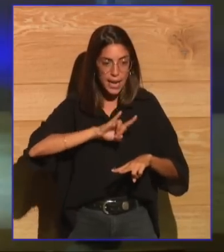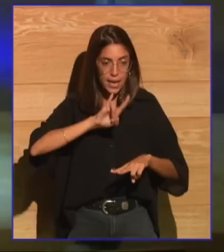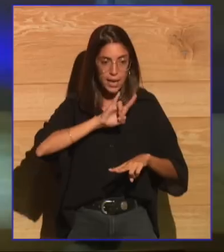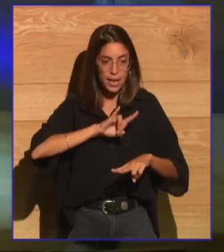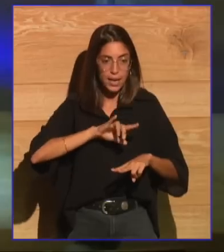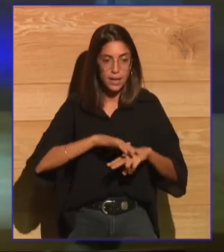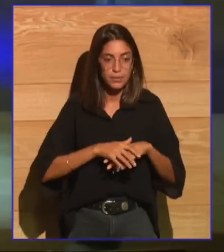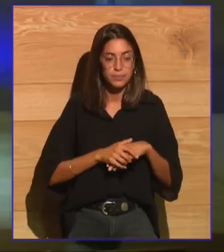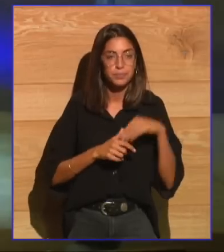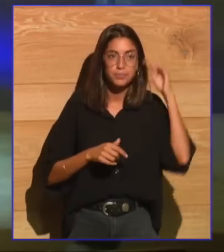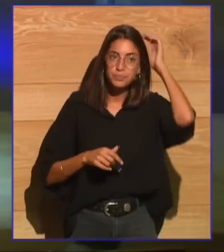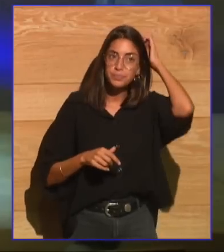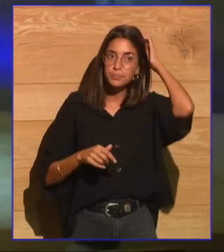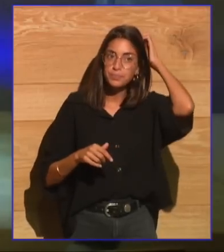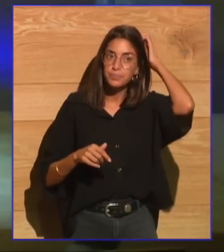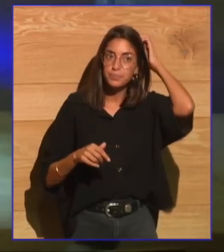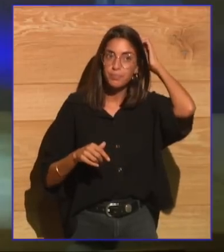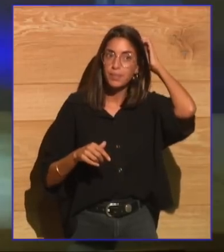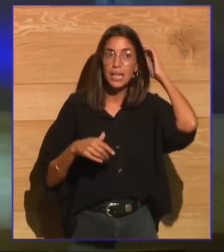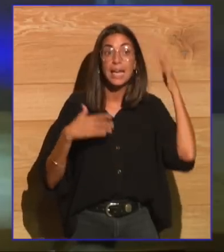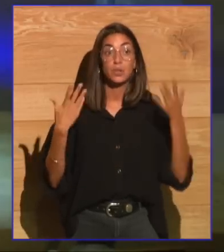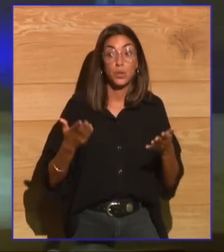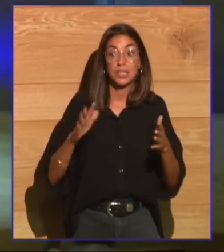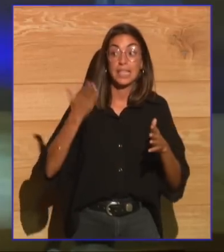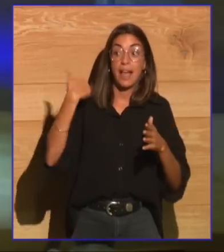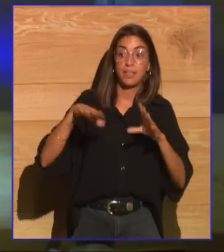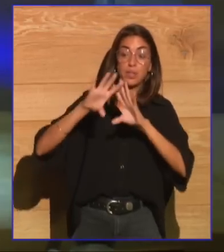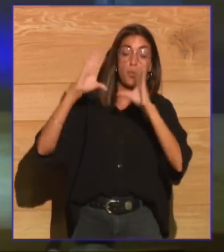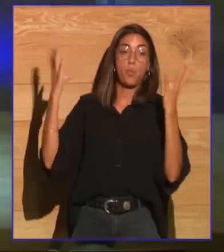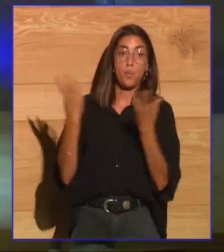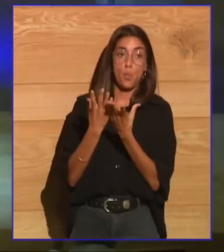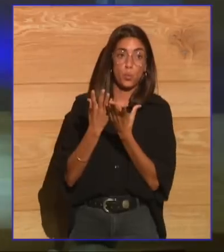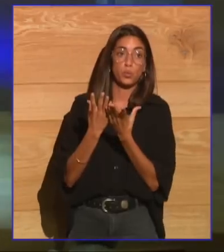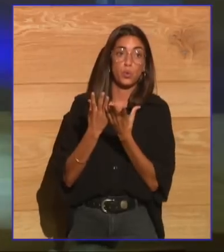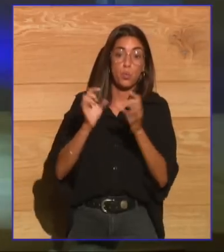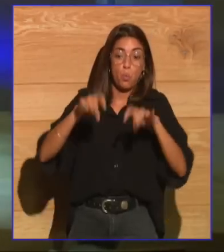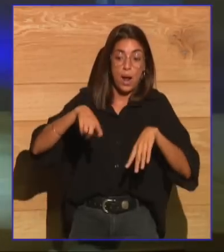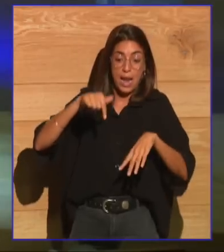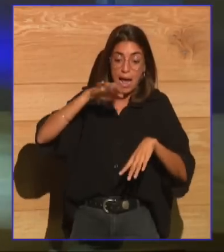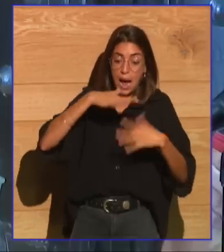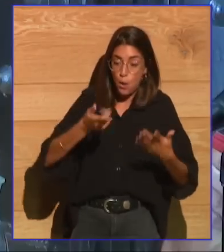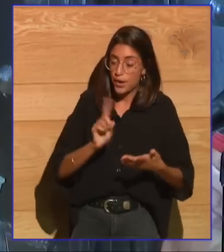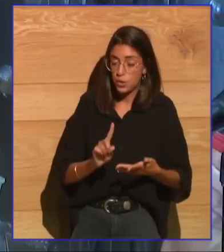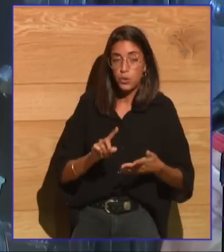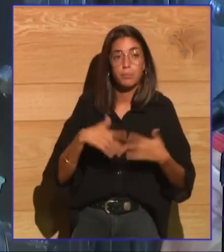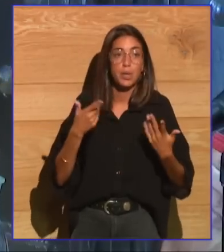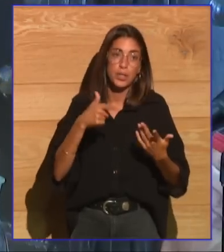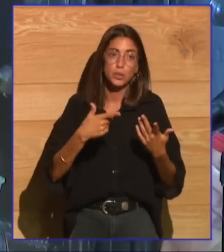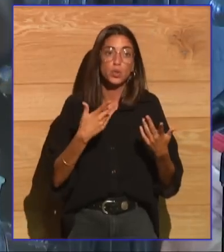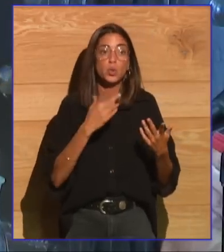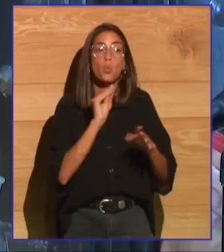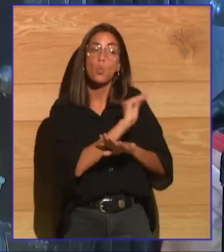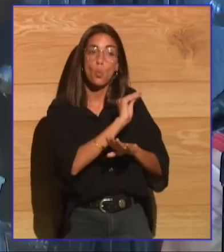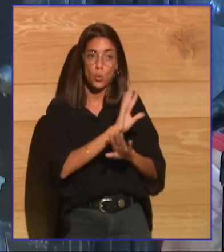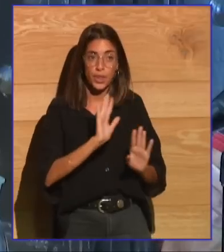sería entonces cuando el mundo no era el que era él tuvo muchos reparos voy a leer a este respecto y en agosto el número